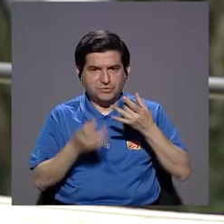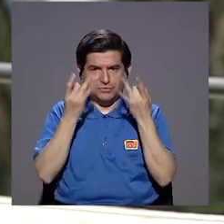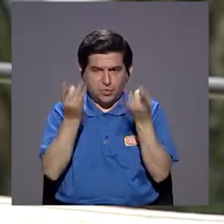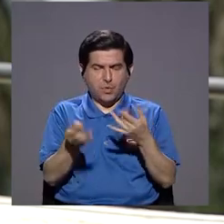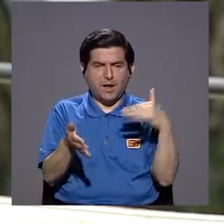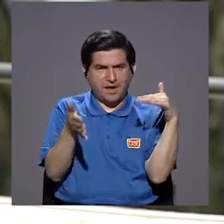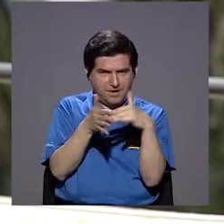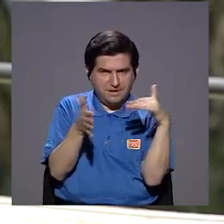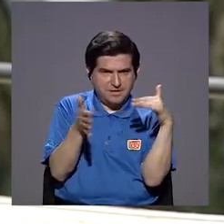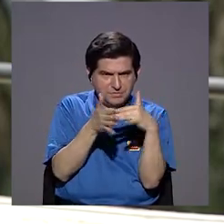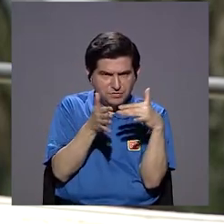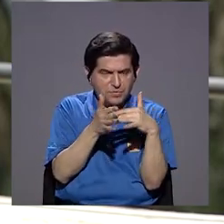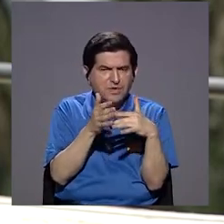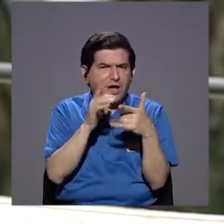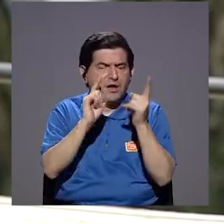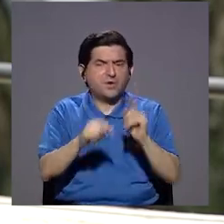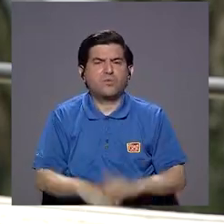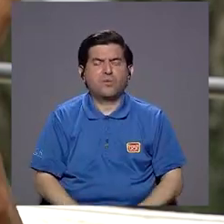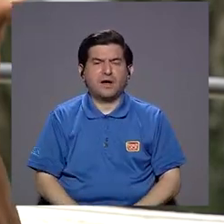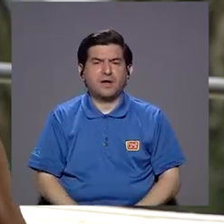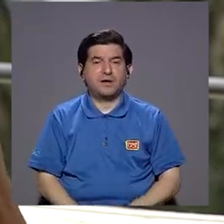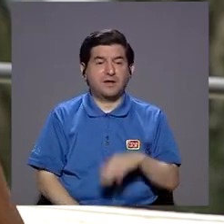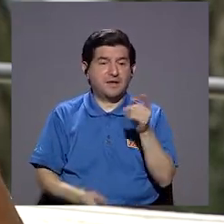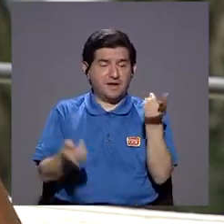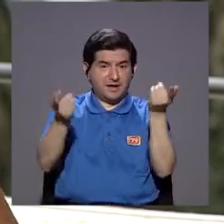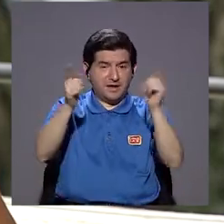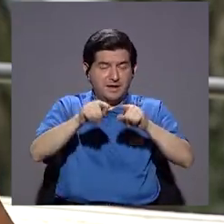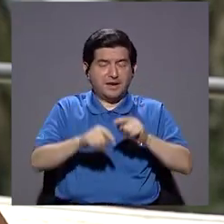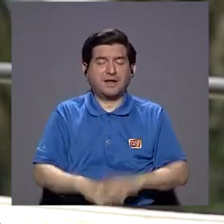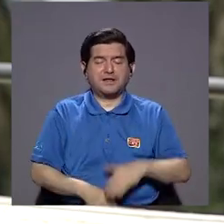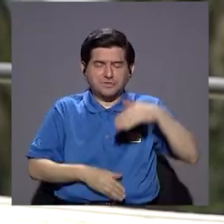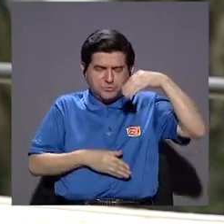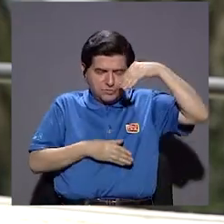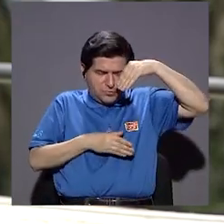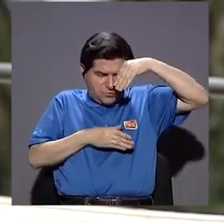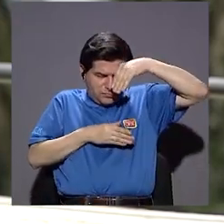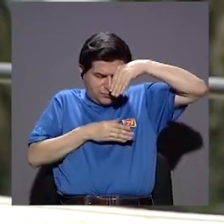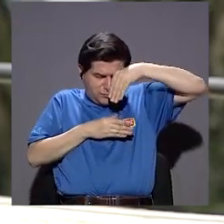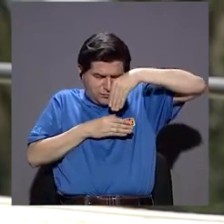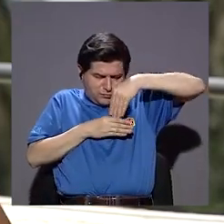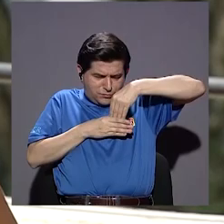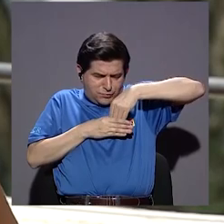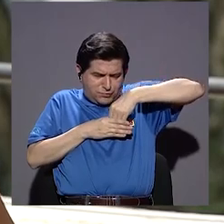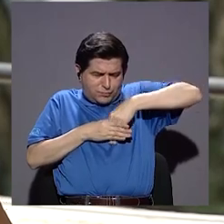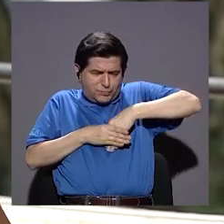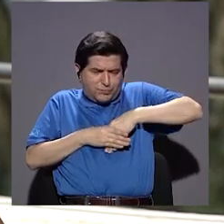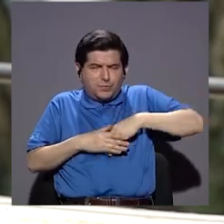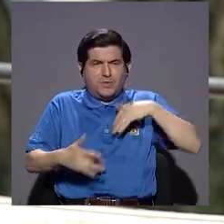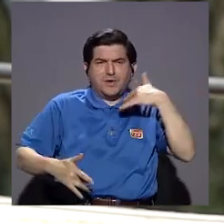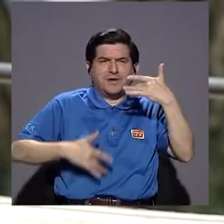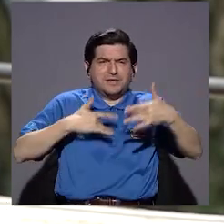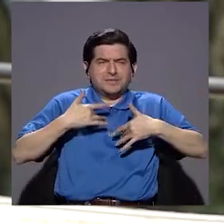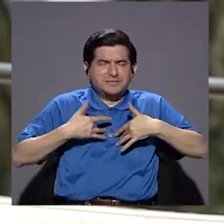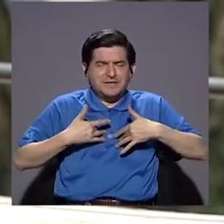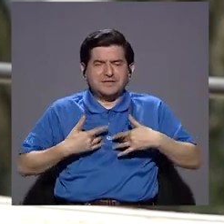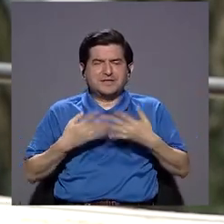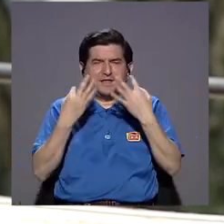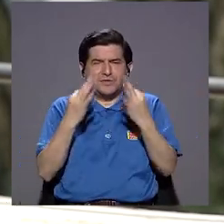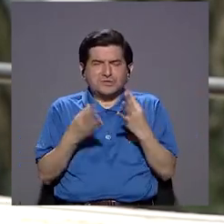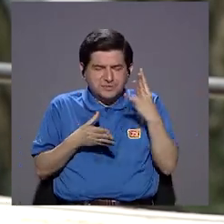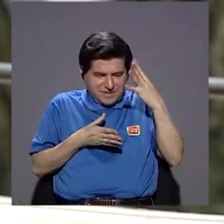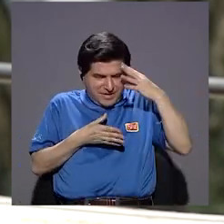uno lo estudia un poquito, es el pratyahara, que es como la interiorización, o sea, es como llevar los sentidos hacia